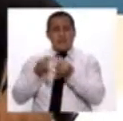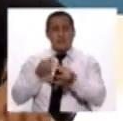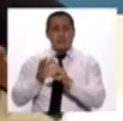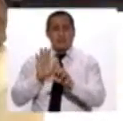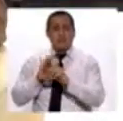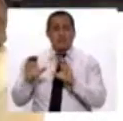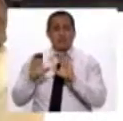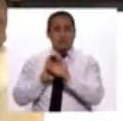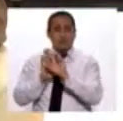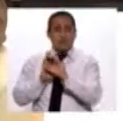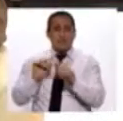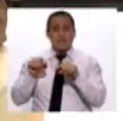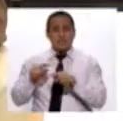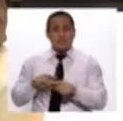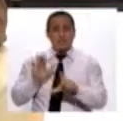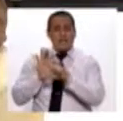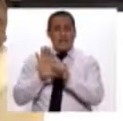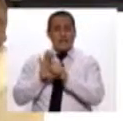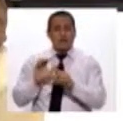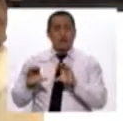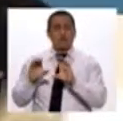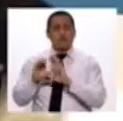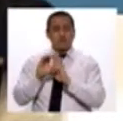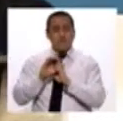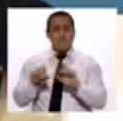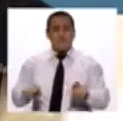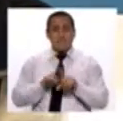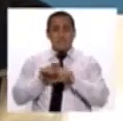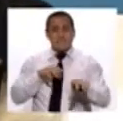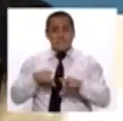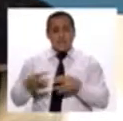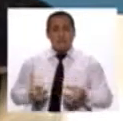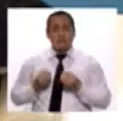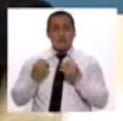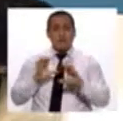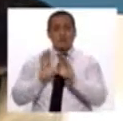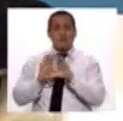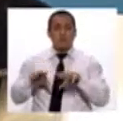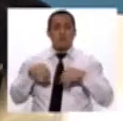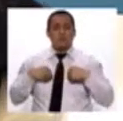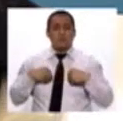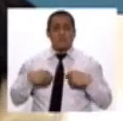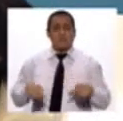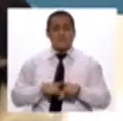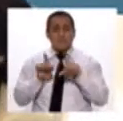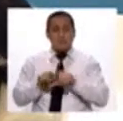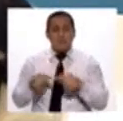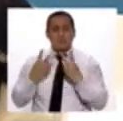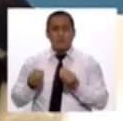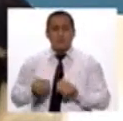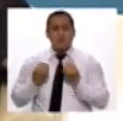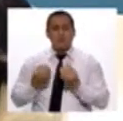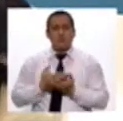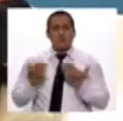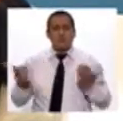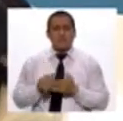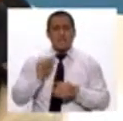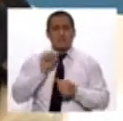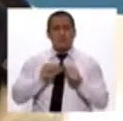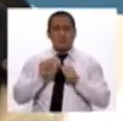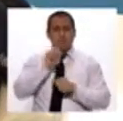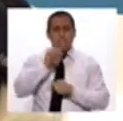Constitución. Y eso requiere una legitimidad constitucional. Eso solo se hace porque la Constitución lo permite. Y si vemos dónde está el artículo